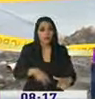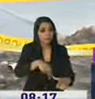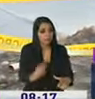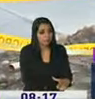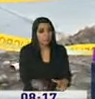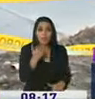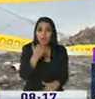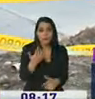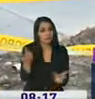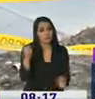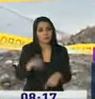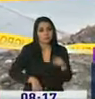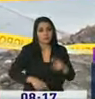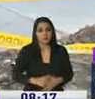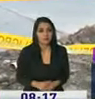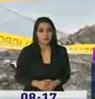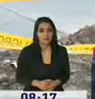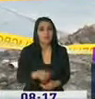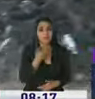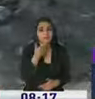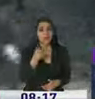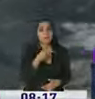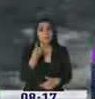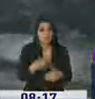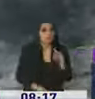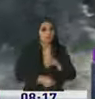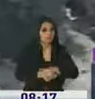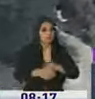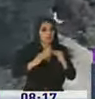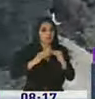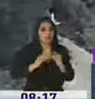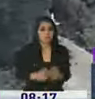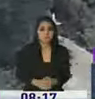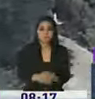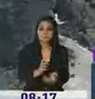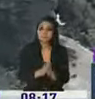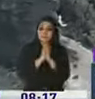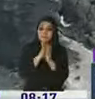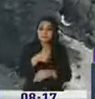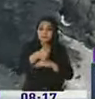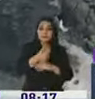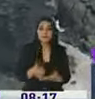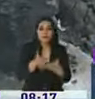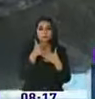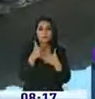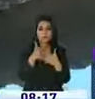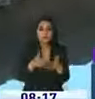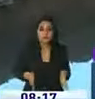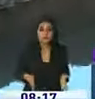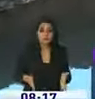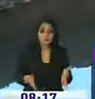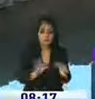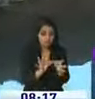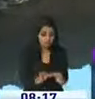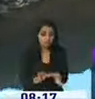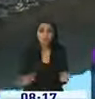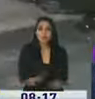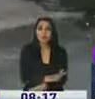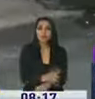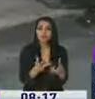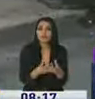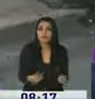se puede caer. Ajá, se pueden caer. Solicitan a las autoridades competentes que les ayuden con el arreglo de la calle, pero que esta